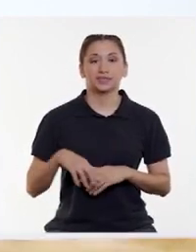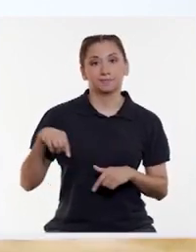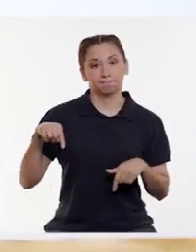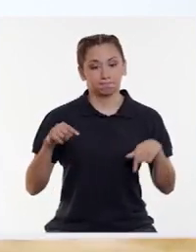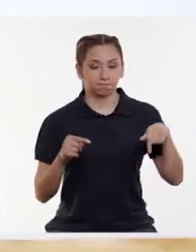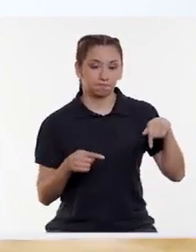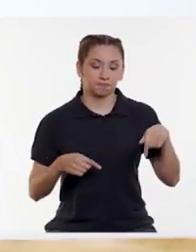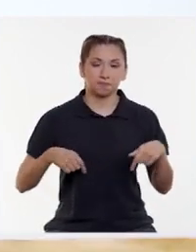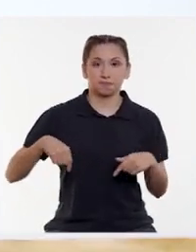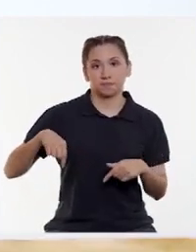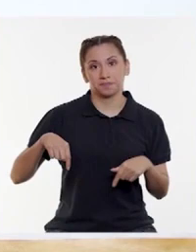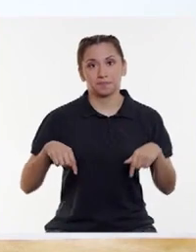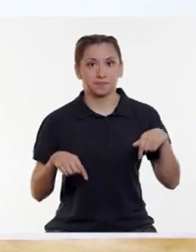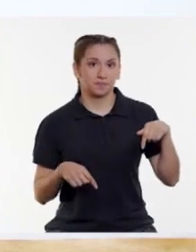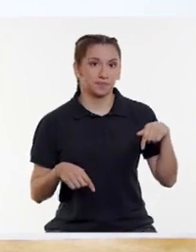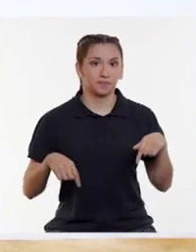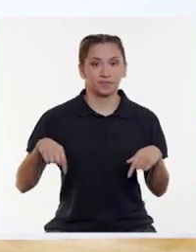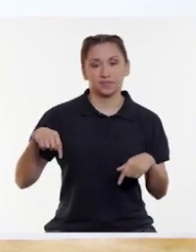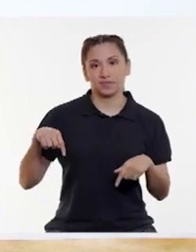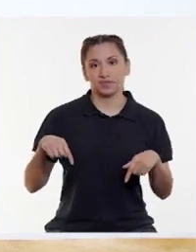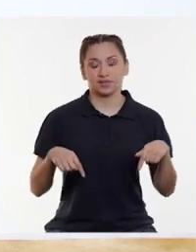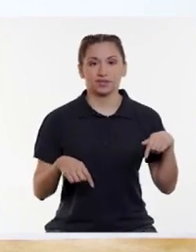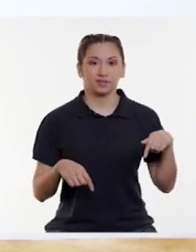soltamos rodillas.